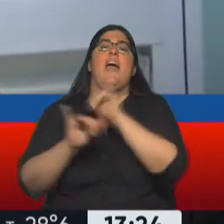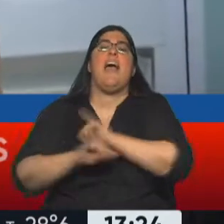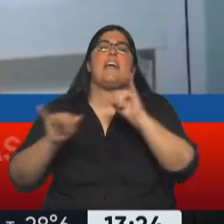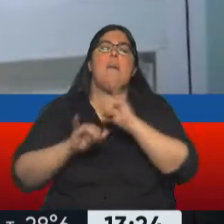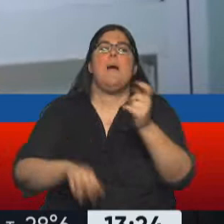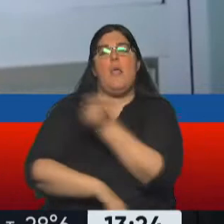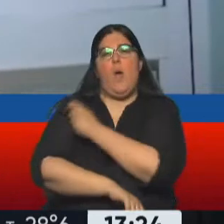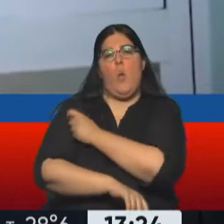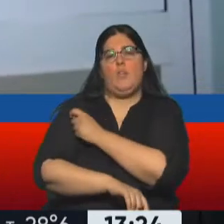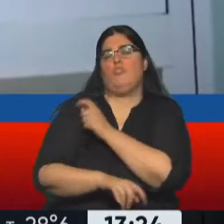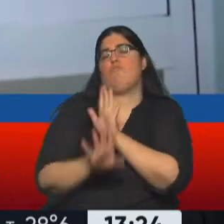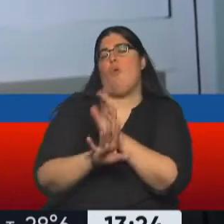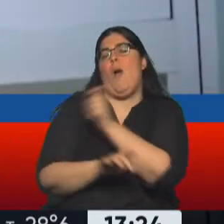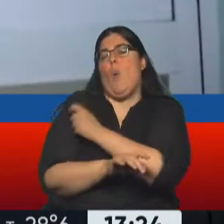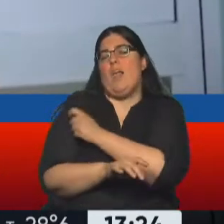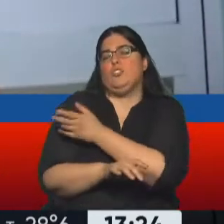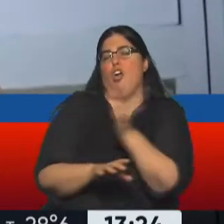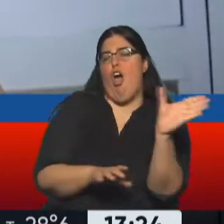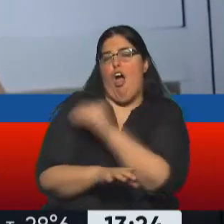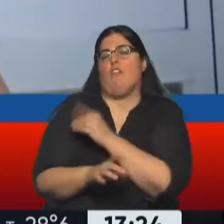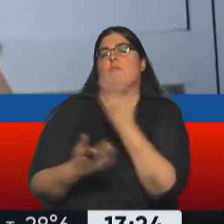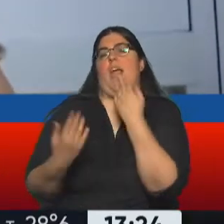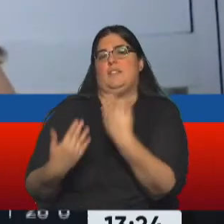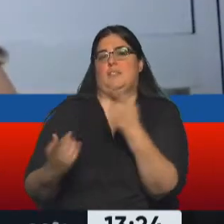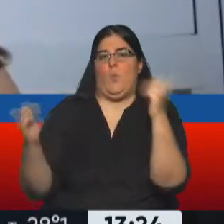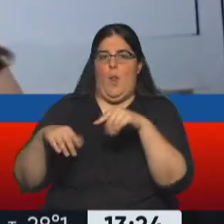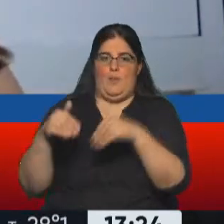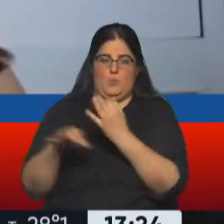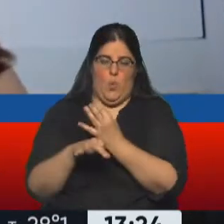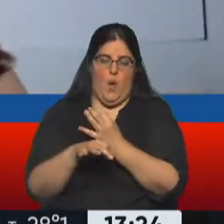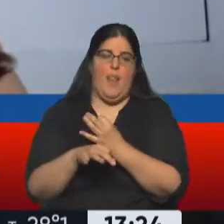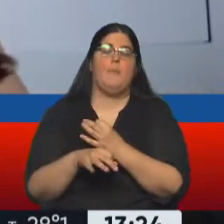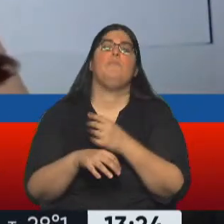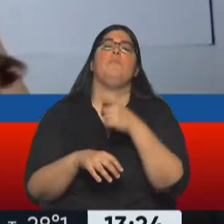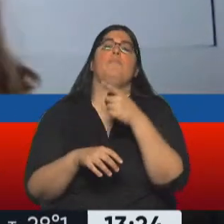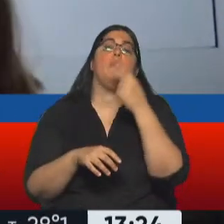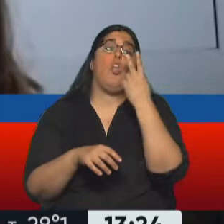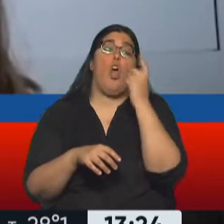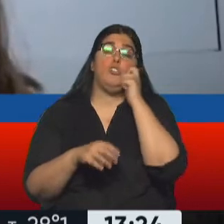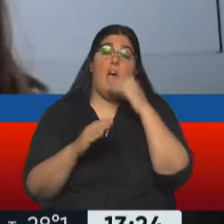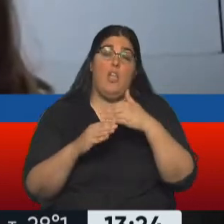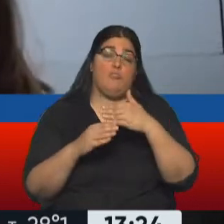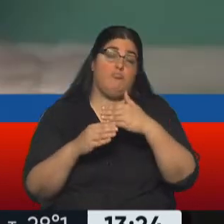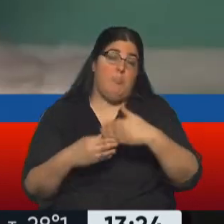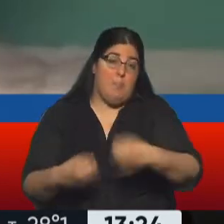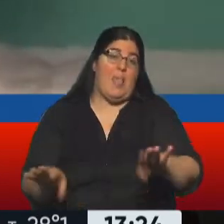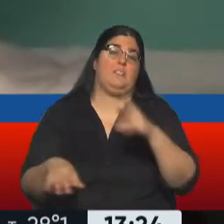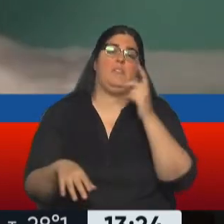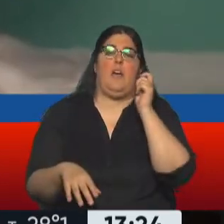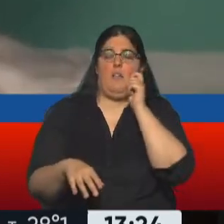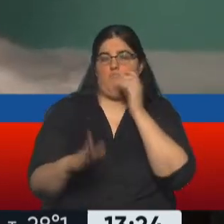de vacunación. En octubre comenzó la inmunización infantil a partir de los 2 años. Cuba vacunó a más